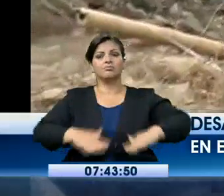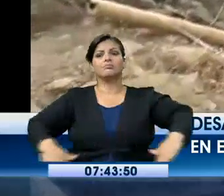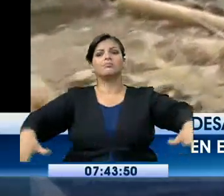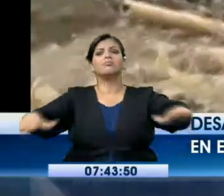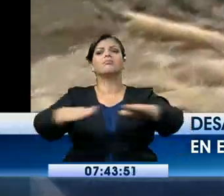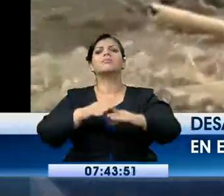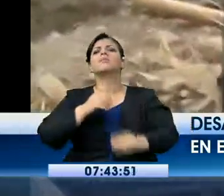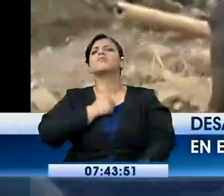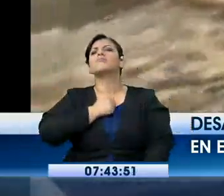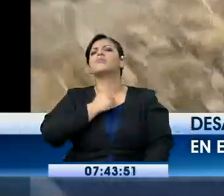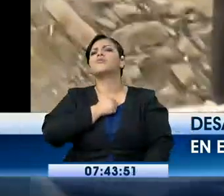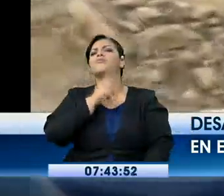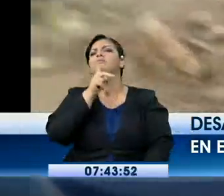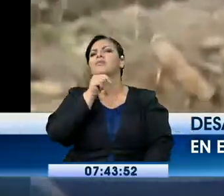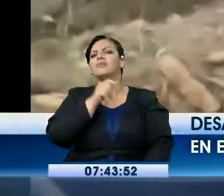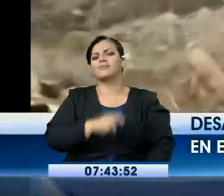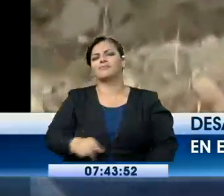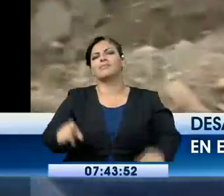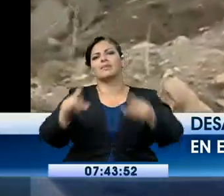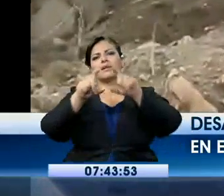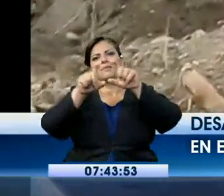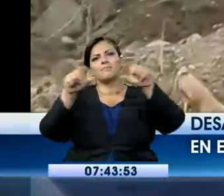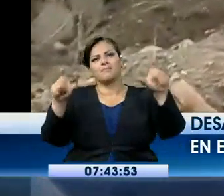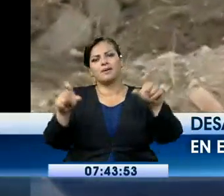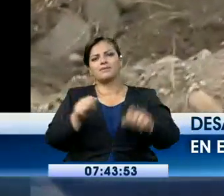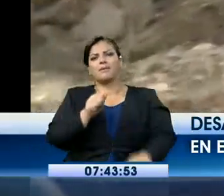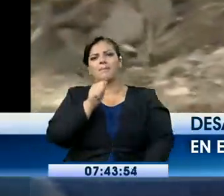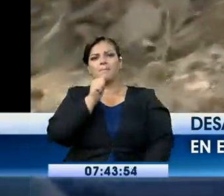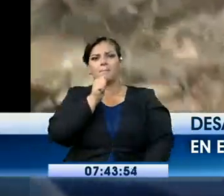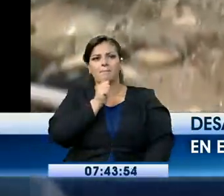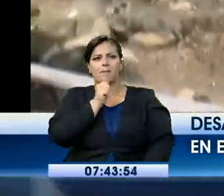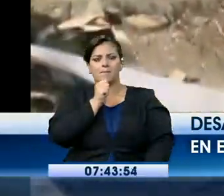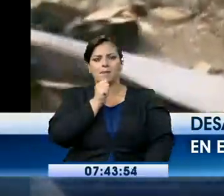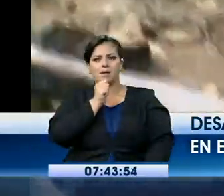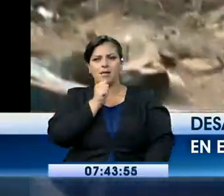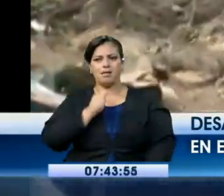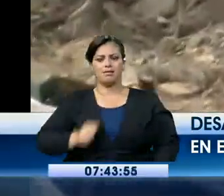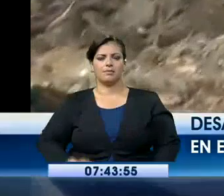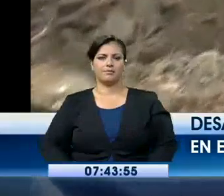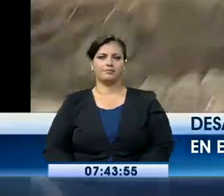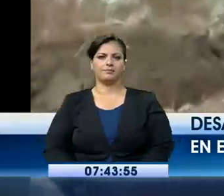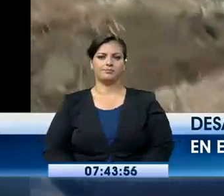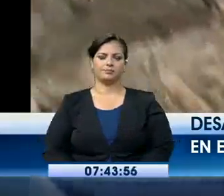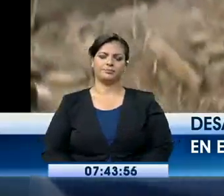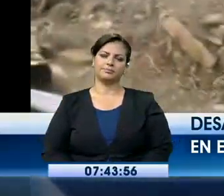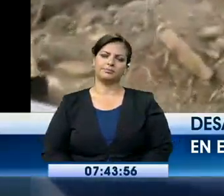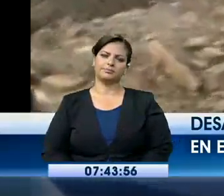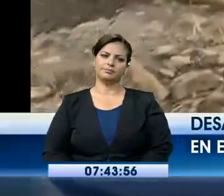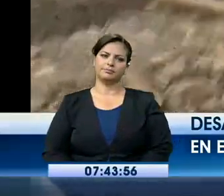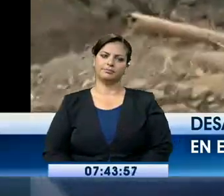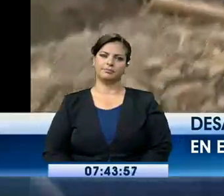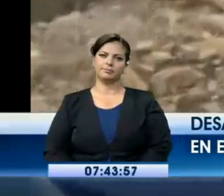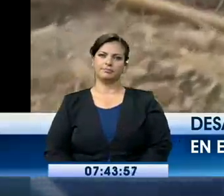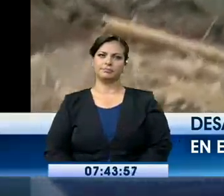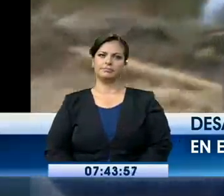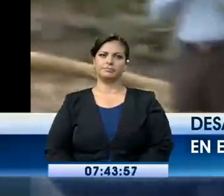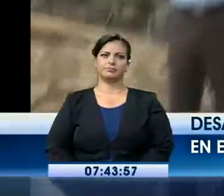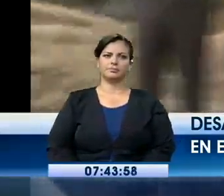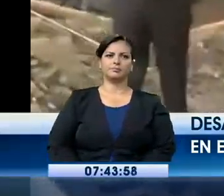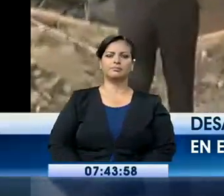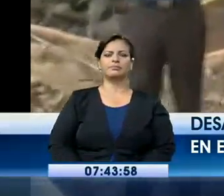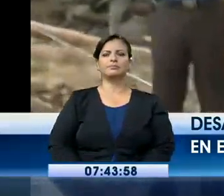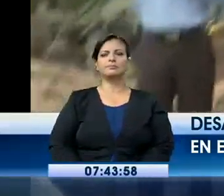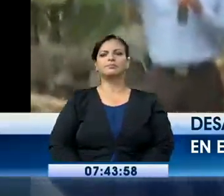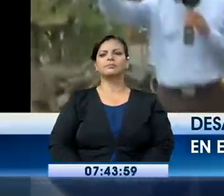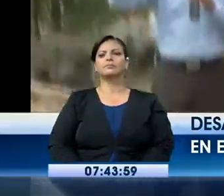privada. Sin embargo, como nos damos cuenta, habían ya algunas viviendas que pretendían improvisarse en